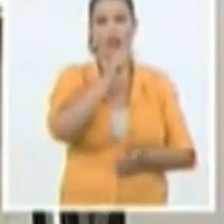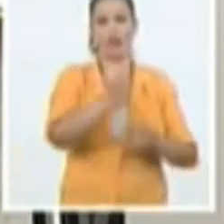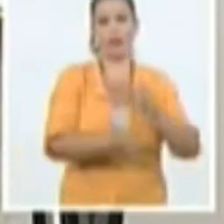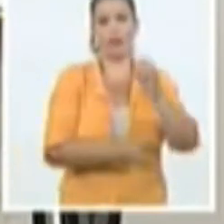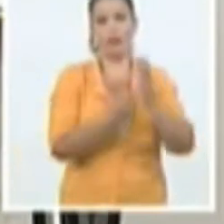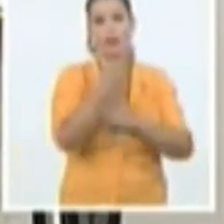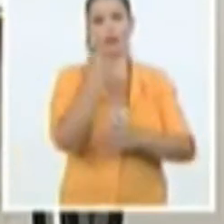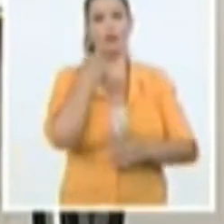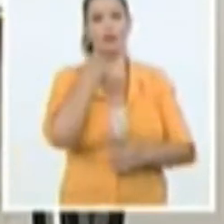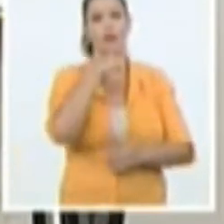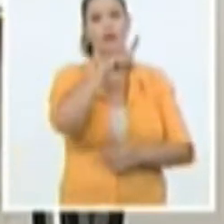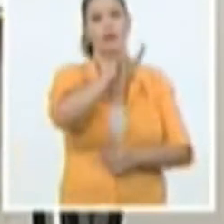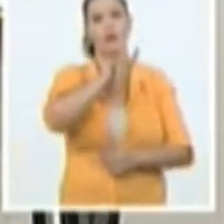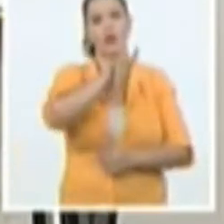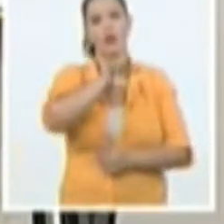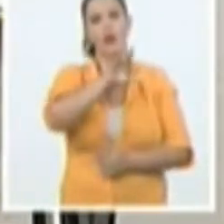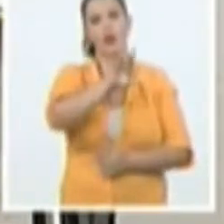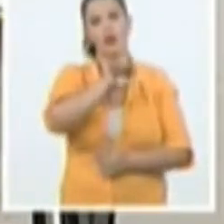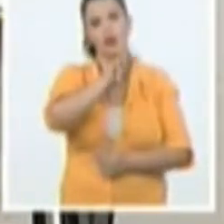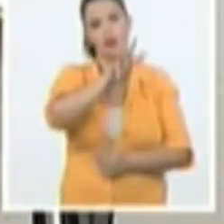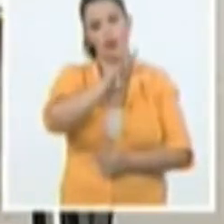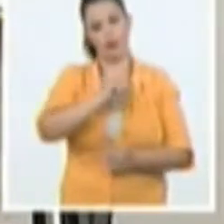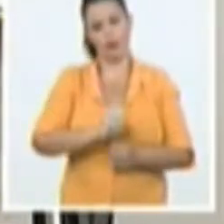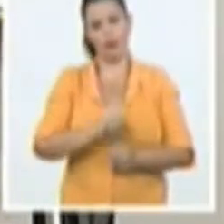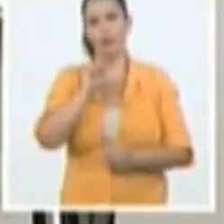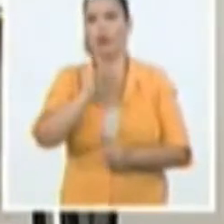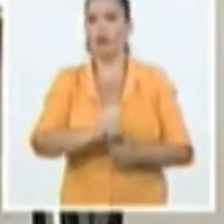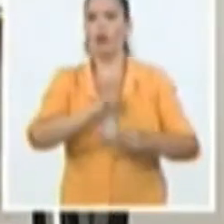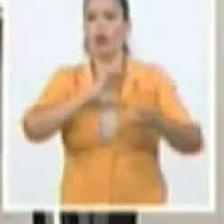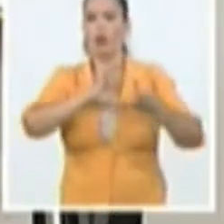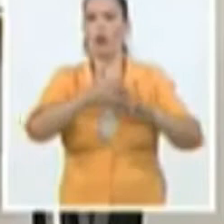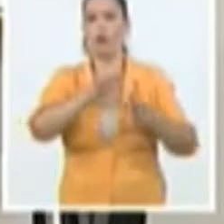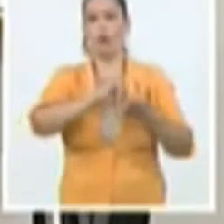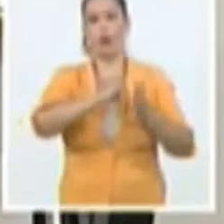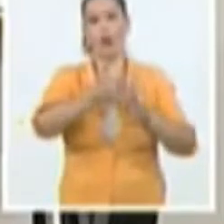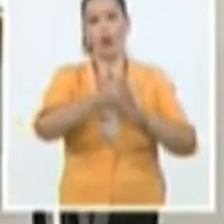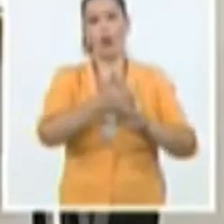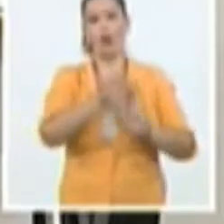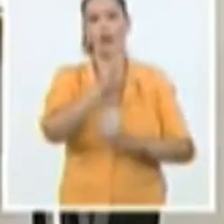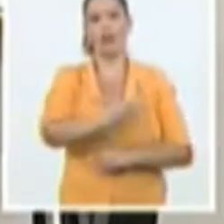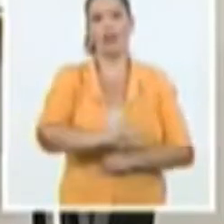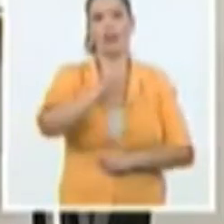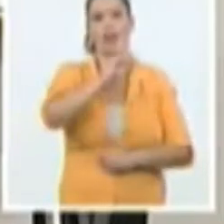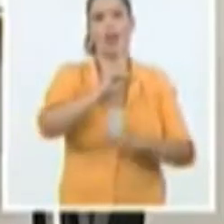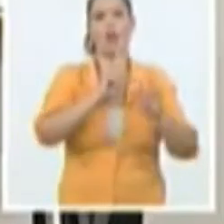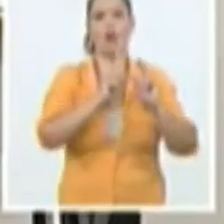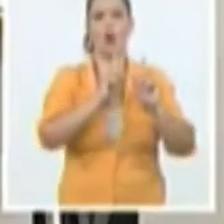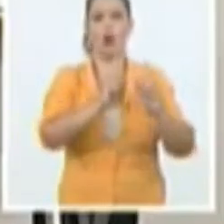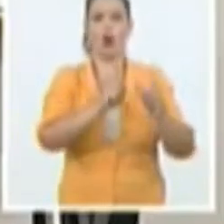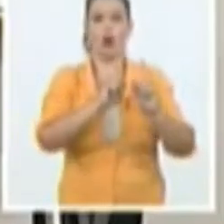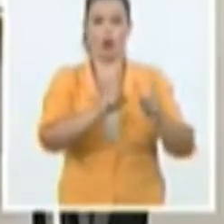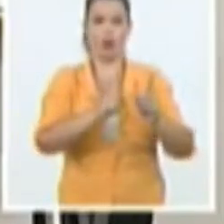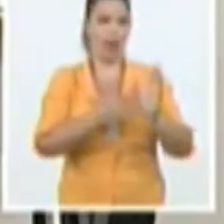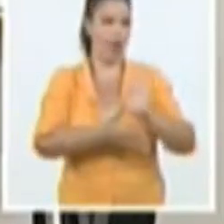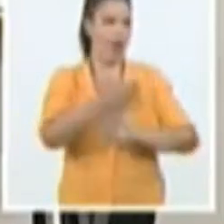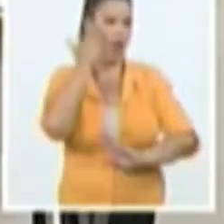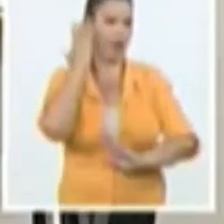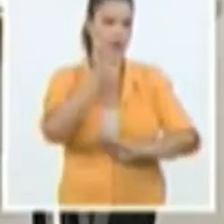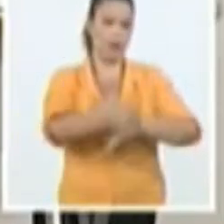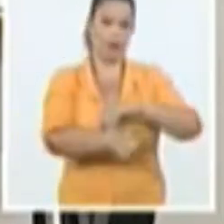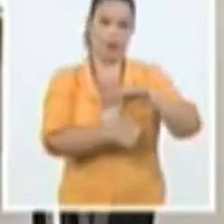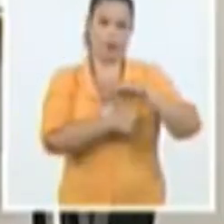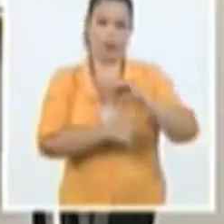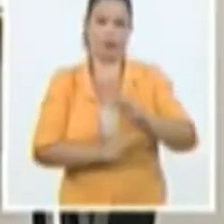1983, fue parte de aquel denominado Proyecto Democracia en el gobierno de Ronald Reagan, para